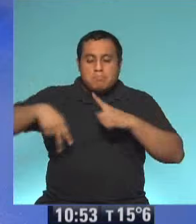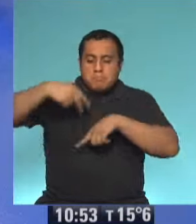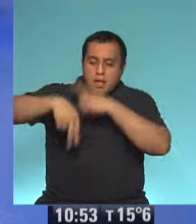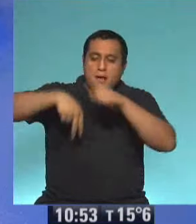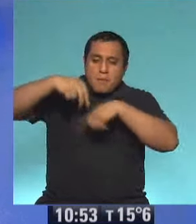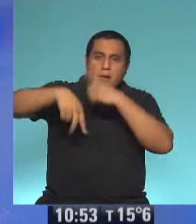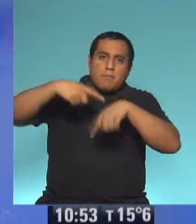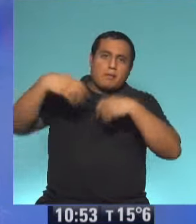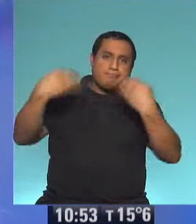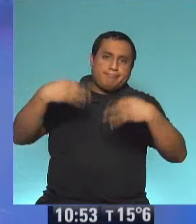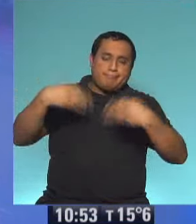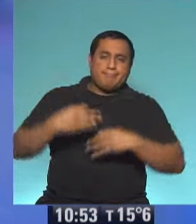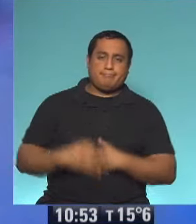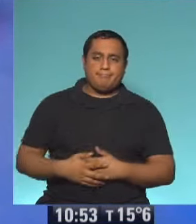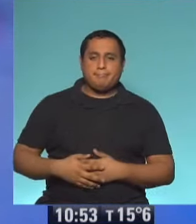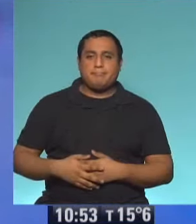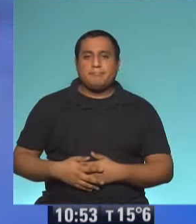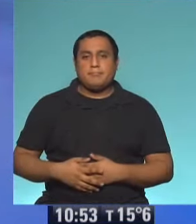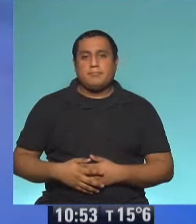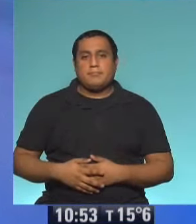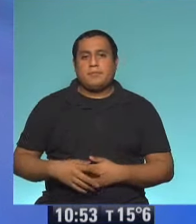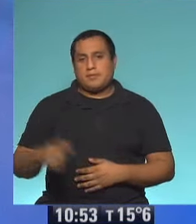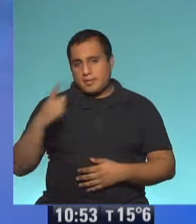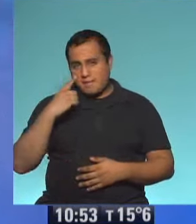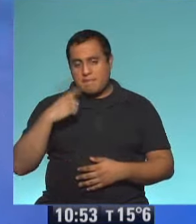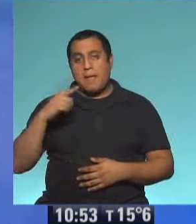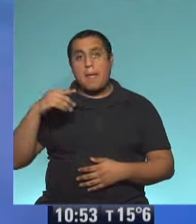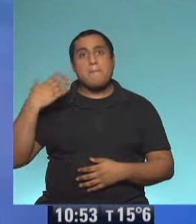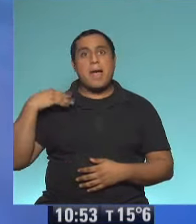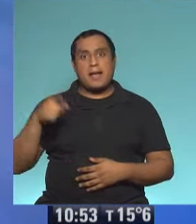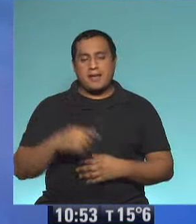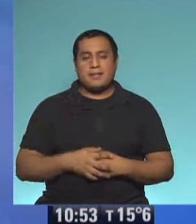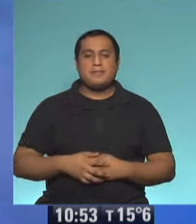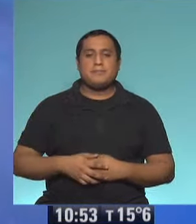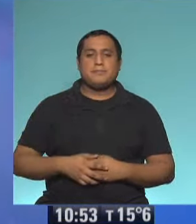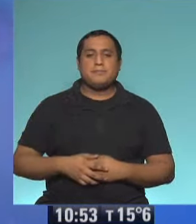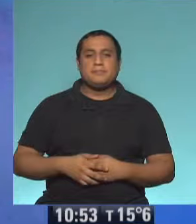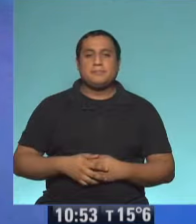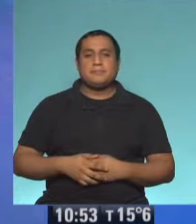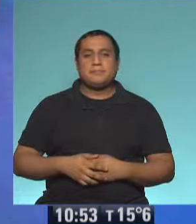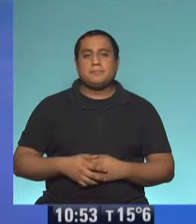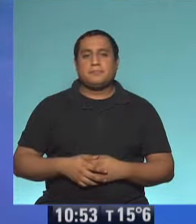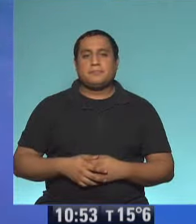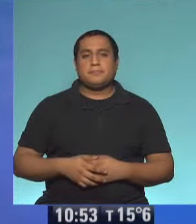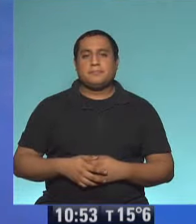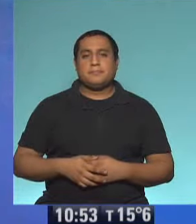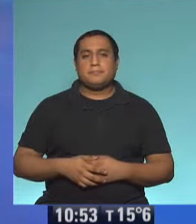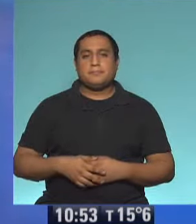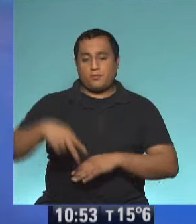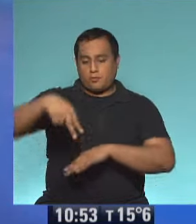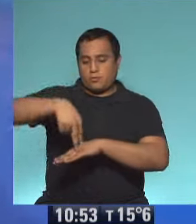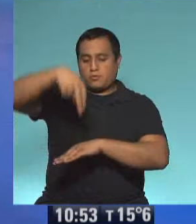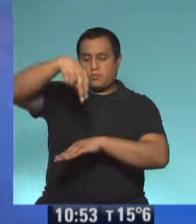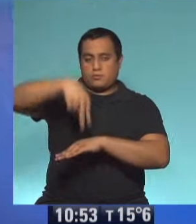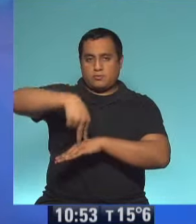y todo lo demás. Ya le doy a Maga para que ella está pensando. A ver, Maga. A ver, Maga, con dos pies, ¿eh? Con dos pies. A